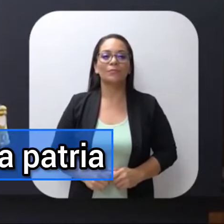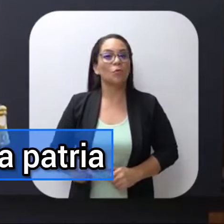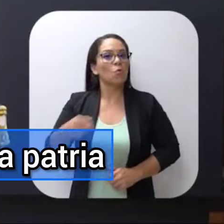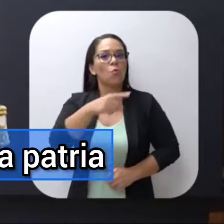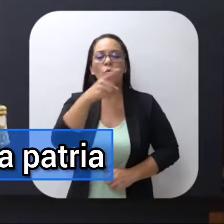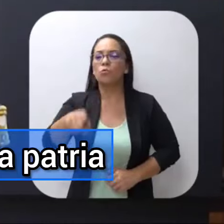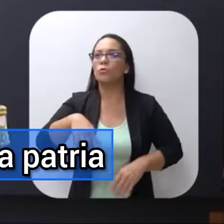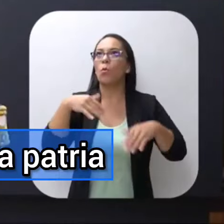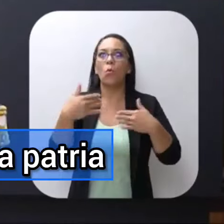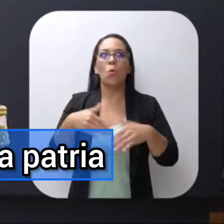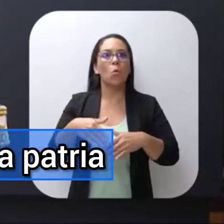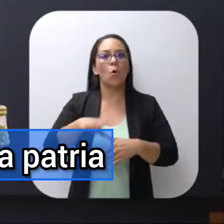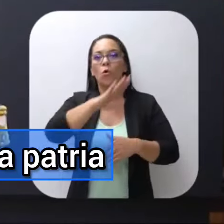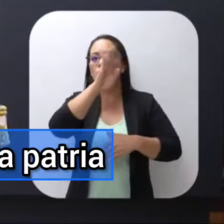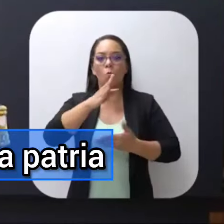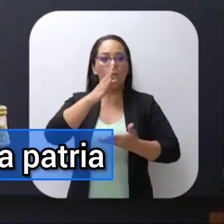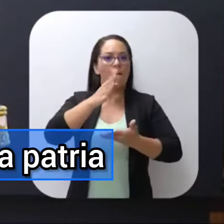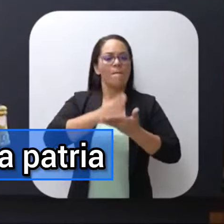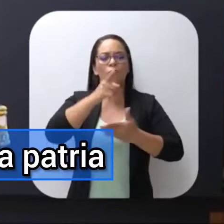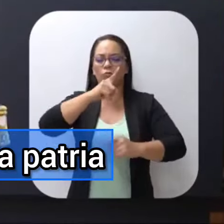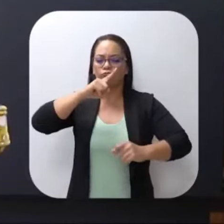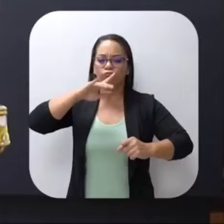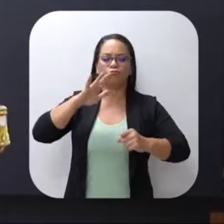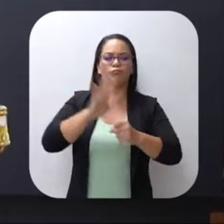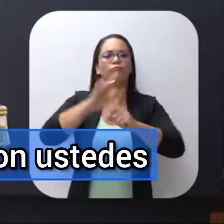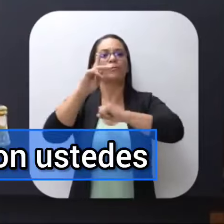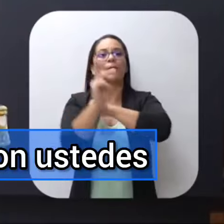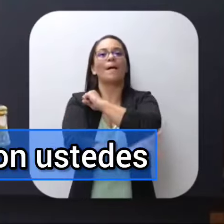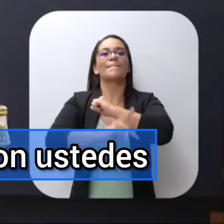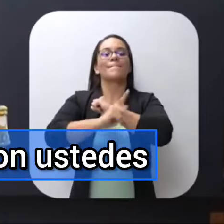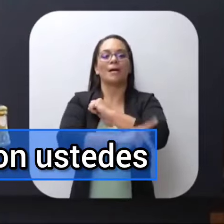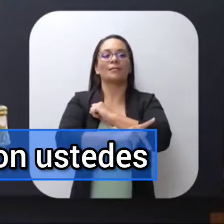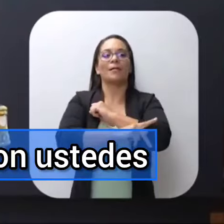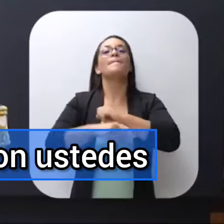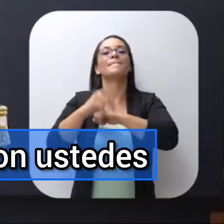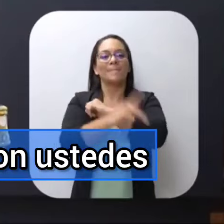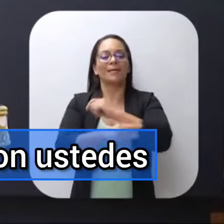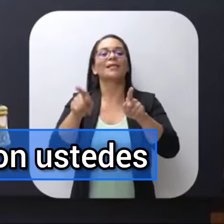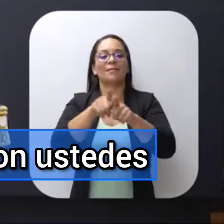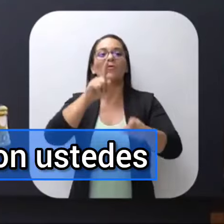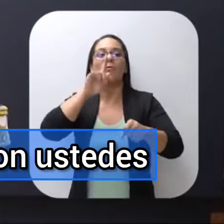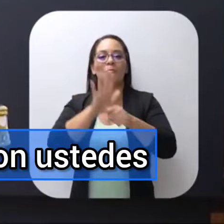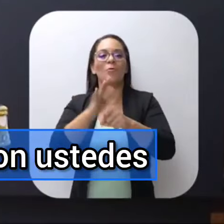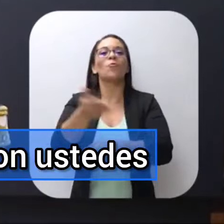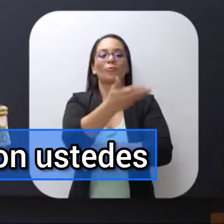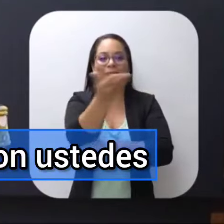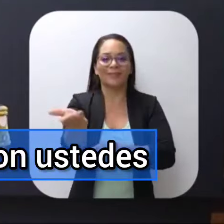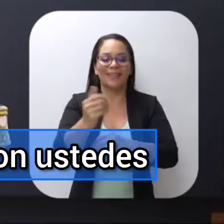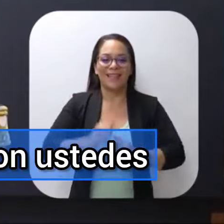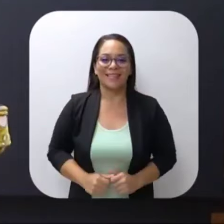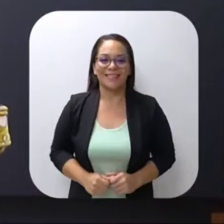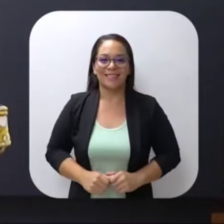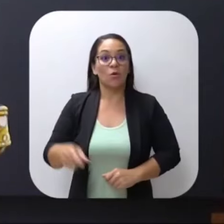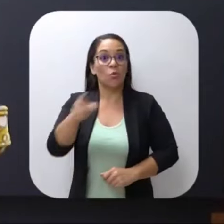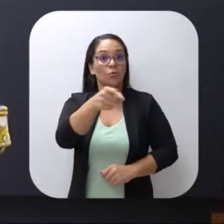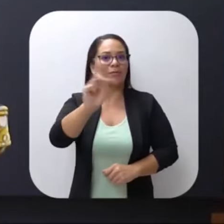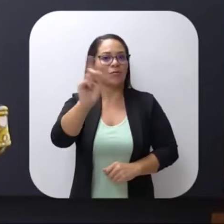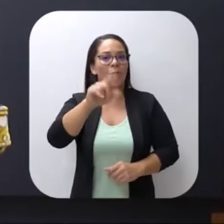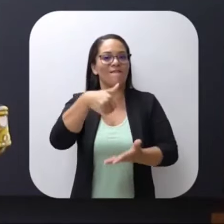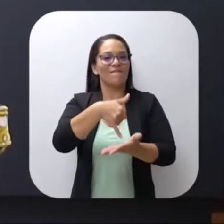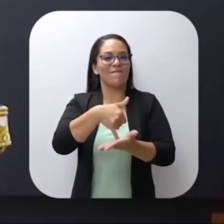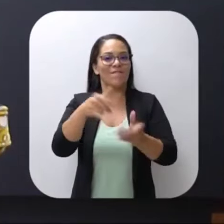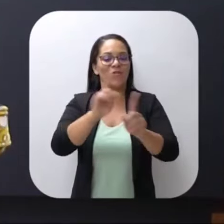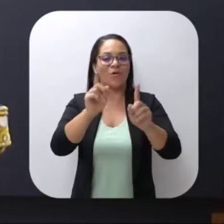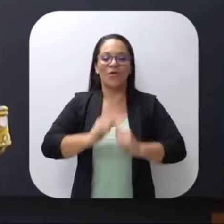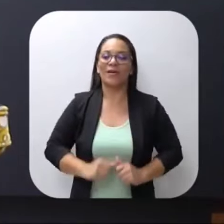Incansables en su compromiso con la patria. La patria también está comprometida con ustedes. No